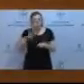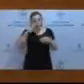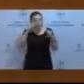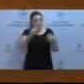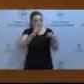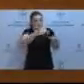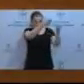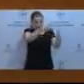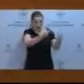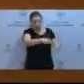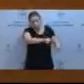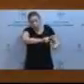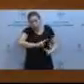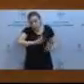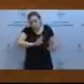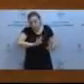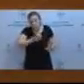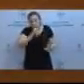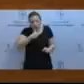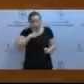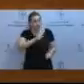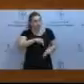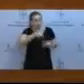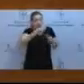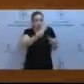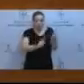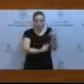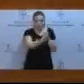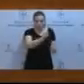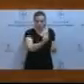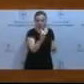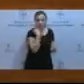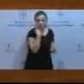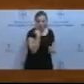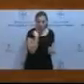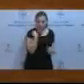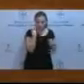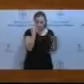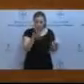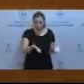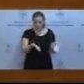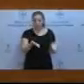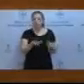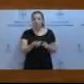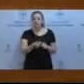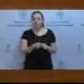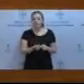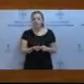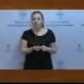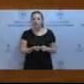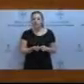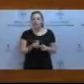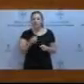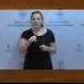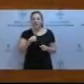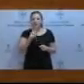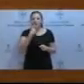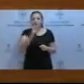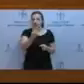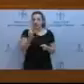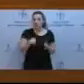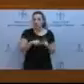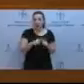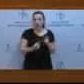usted, pero bueno, por responderle a alguna de las cuestiones que usted ha planteado, me va a permitir que le siga diciendo lo que ya le dije en